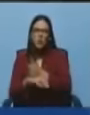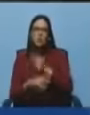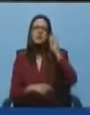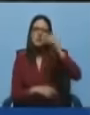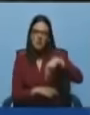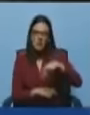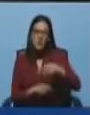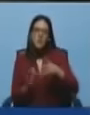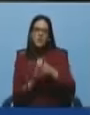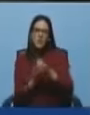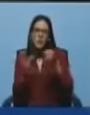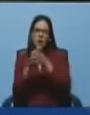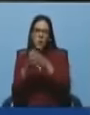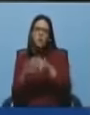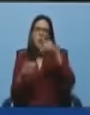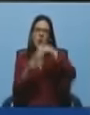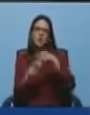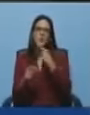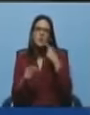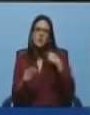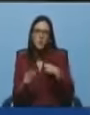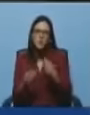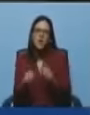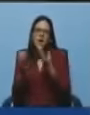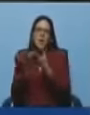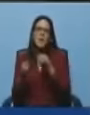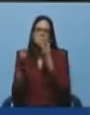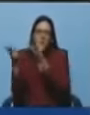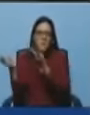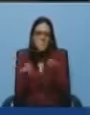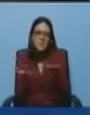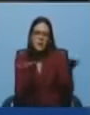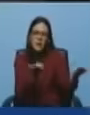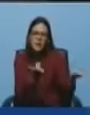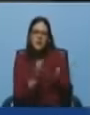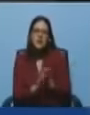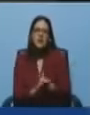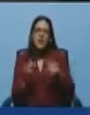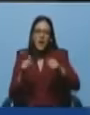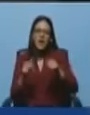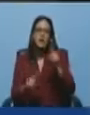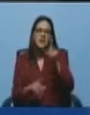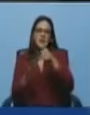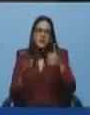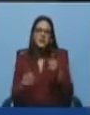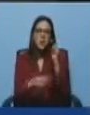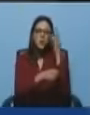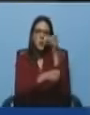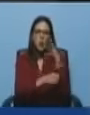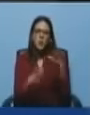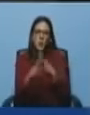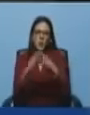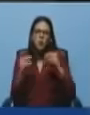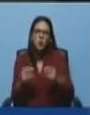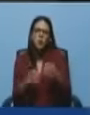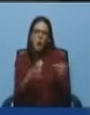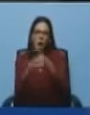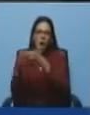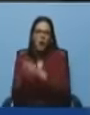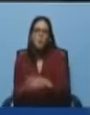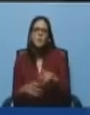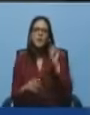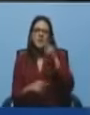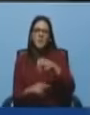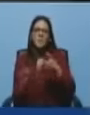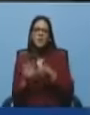también de la Federación de Rusia, que le dan la bienvenida en esta 16ª cumbre, en la cual agrupa más de